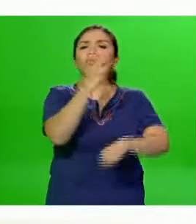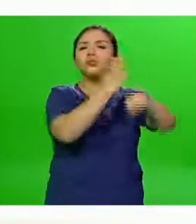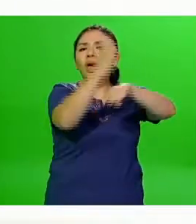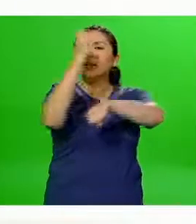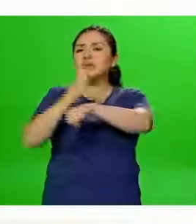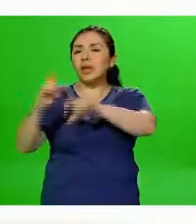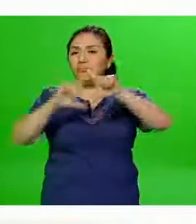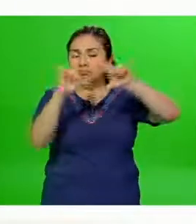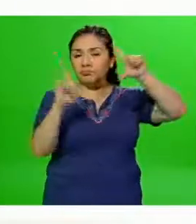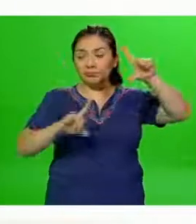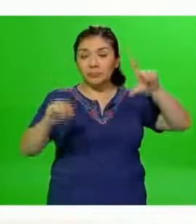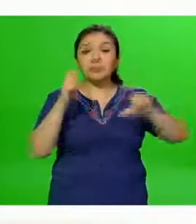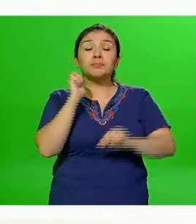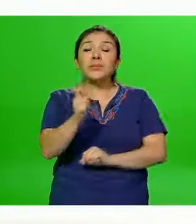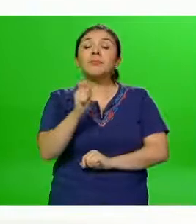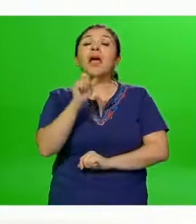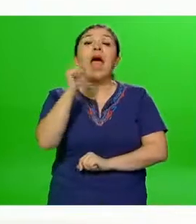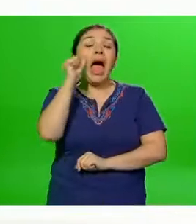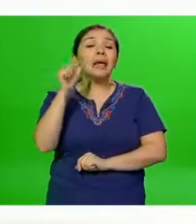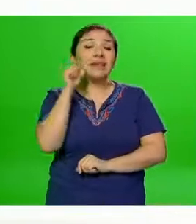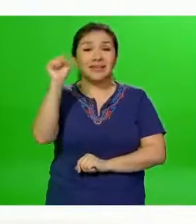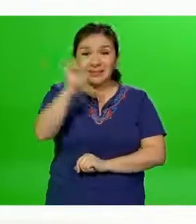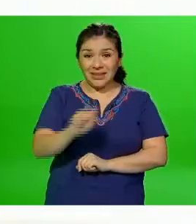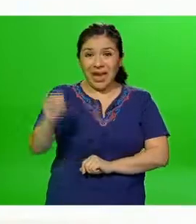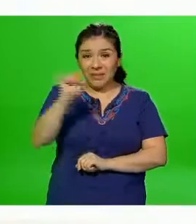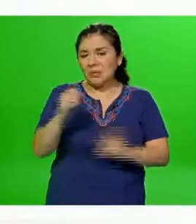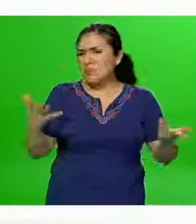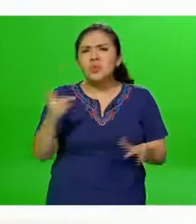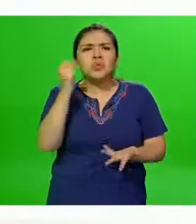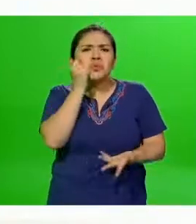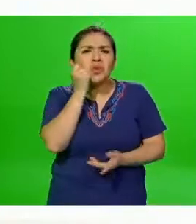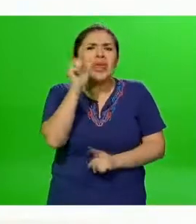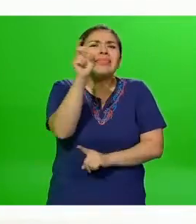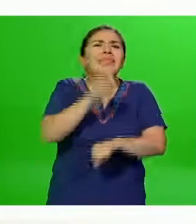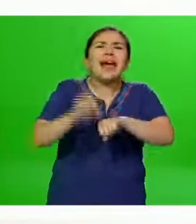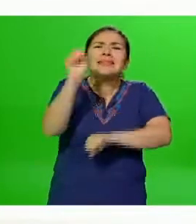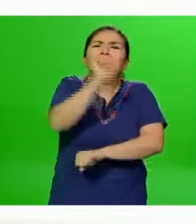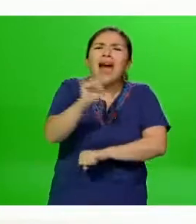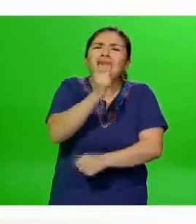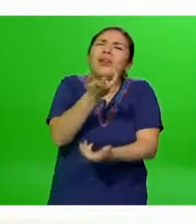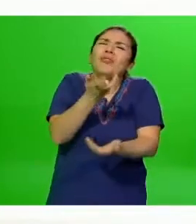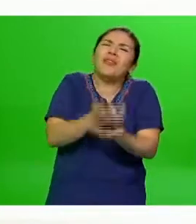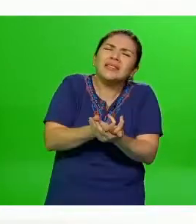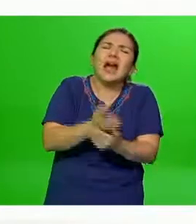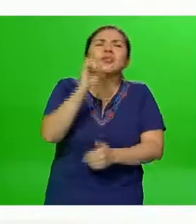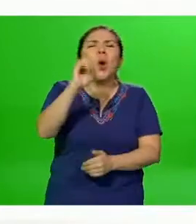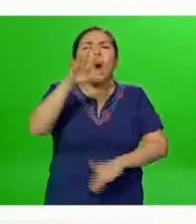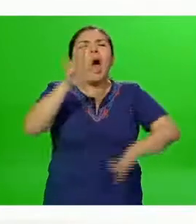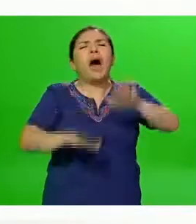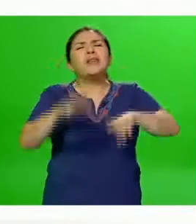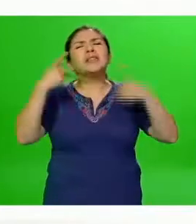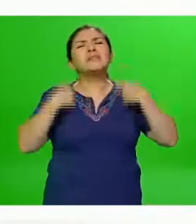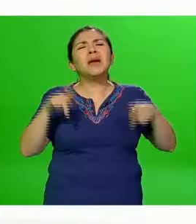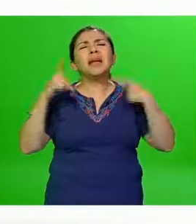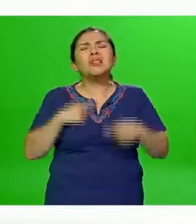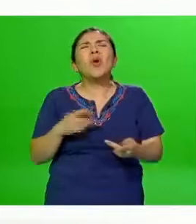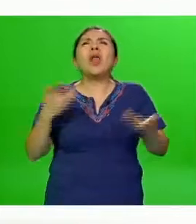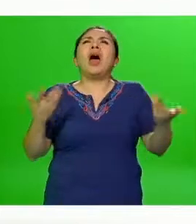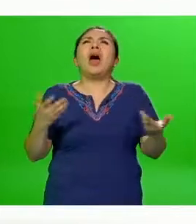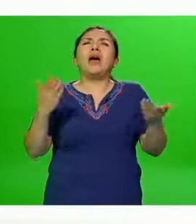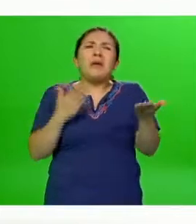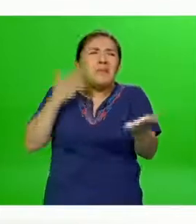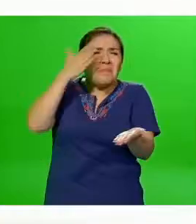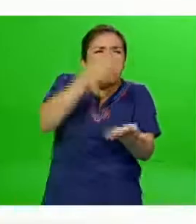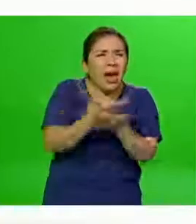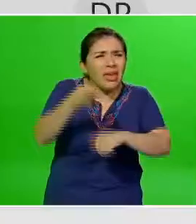entidades federativas. Ayer sábado, a pesar de que era fin de semana, o a pesar de que a veces muchas de las personas no necesariamente